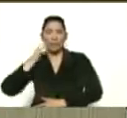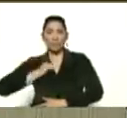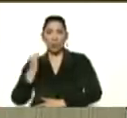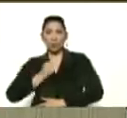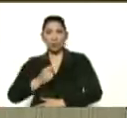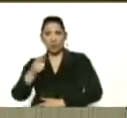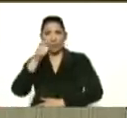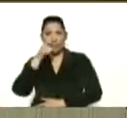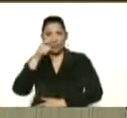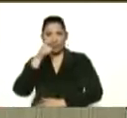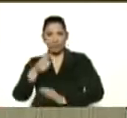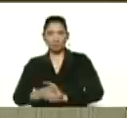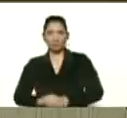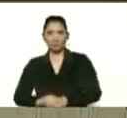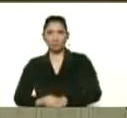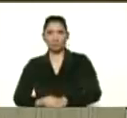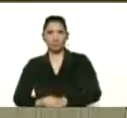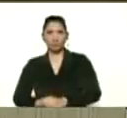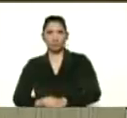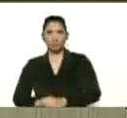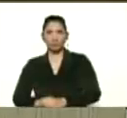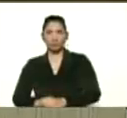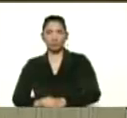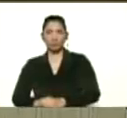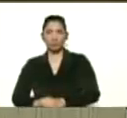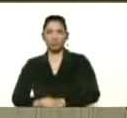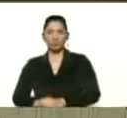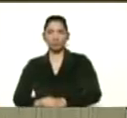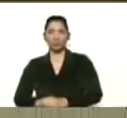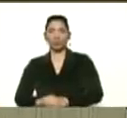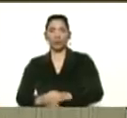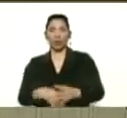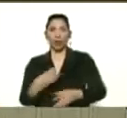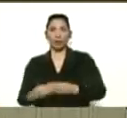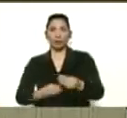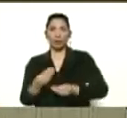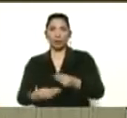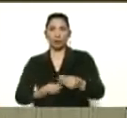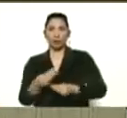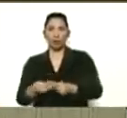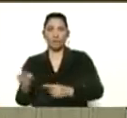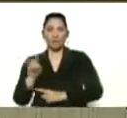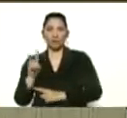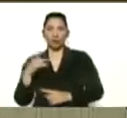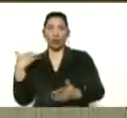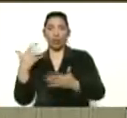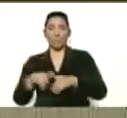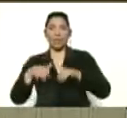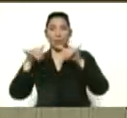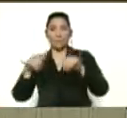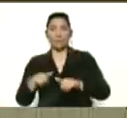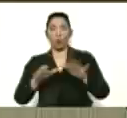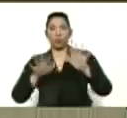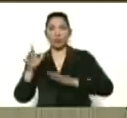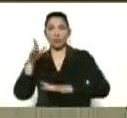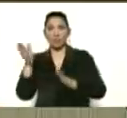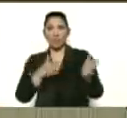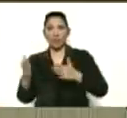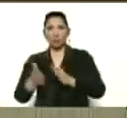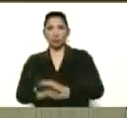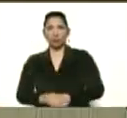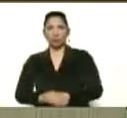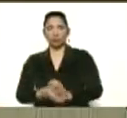epidemia. Pues eso es exactamente lo que viene haciendo Venezuela desde el mismo 15 de marzo,